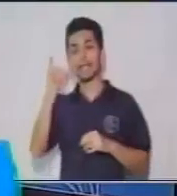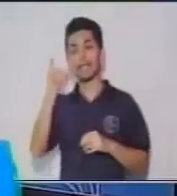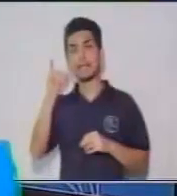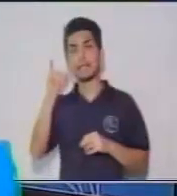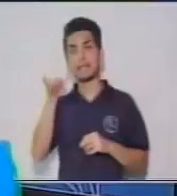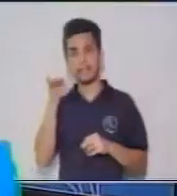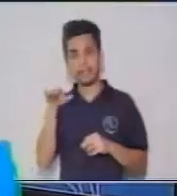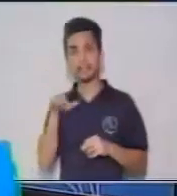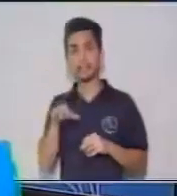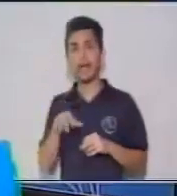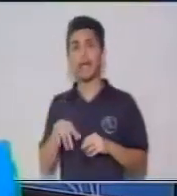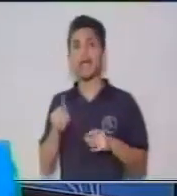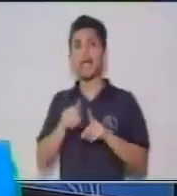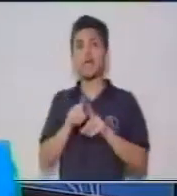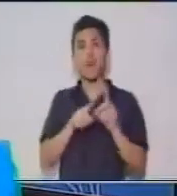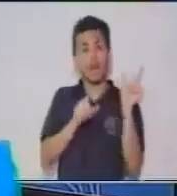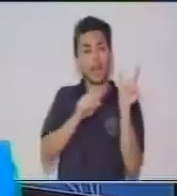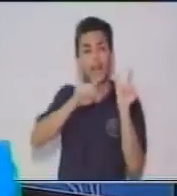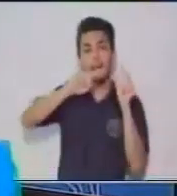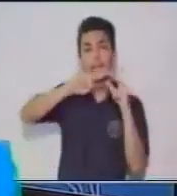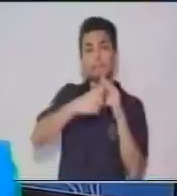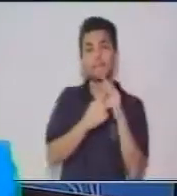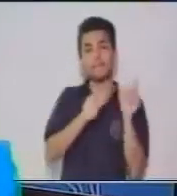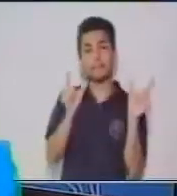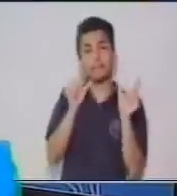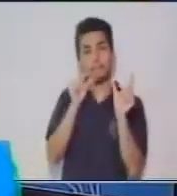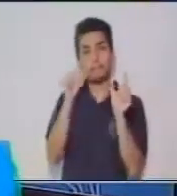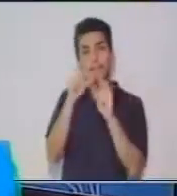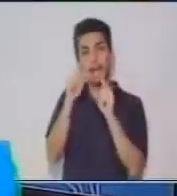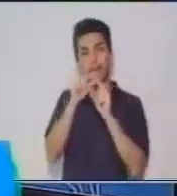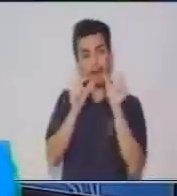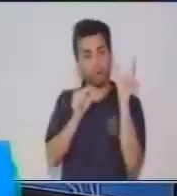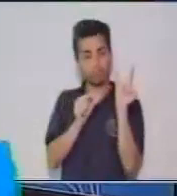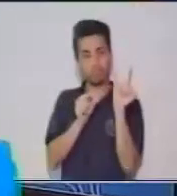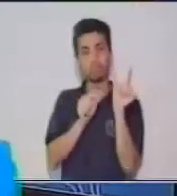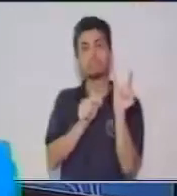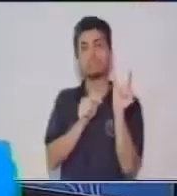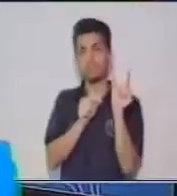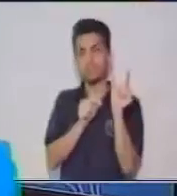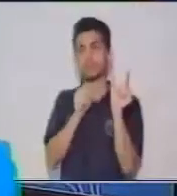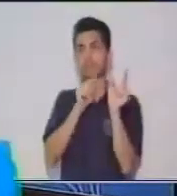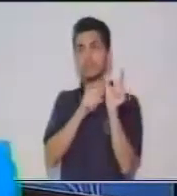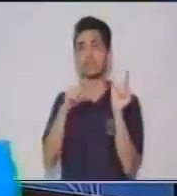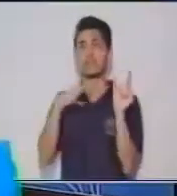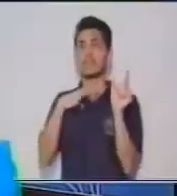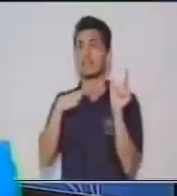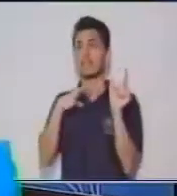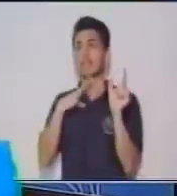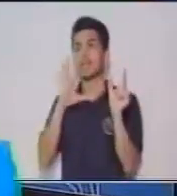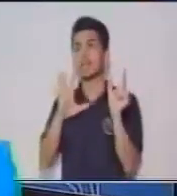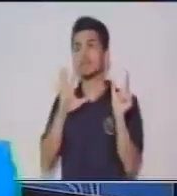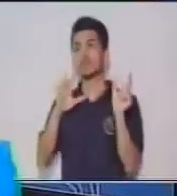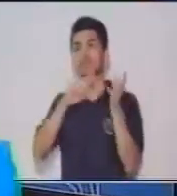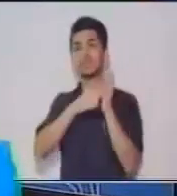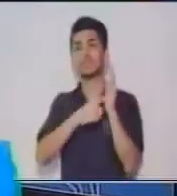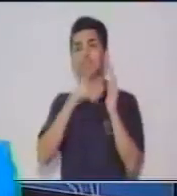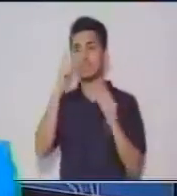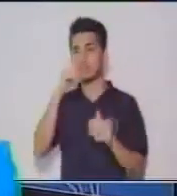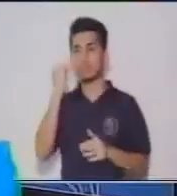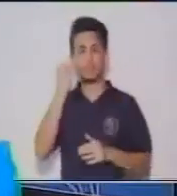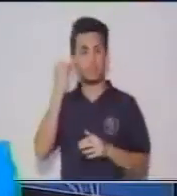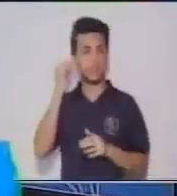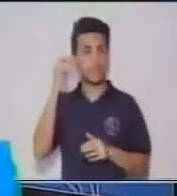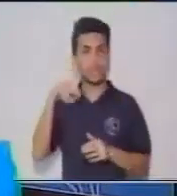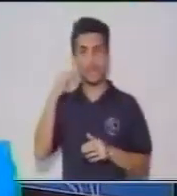acá nos dice también que en el lexema o raíz, la palabra va a tener su significado fundamental,